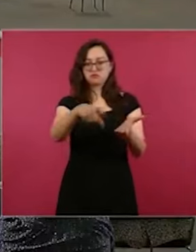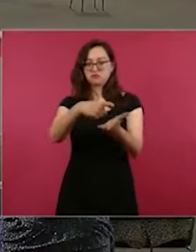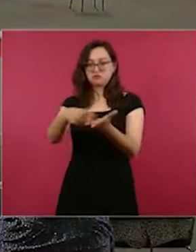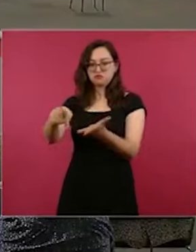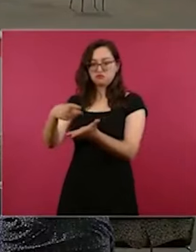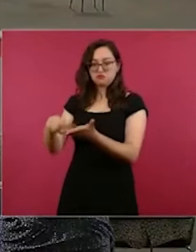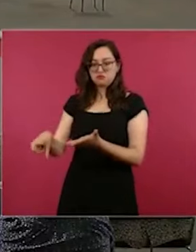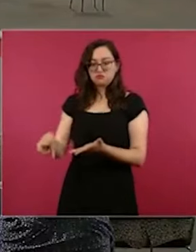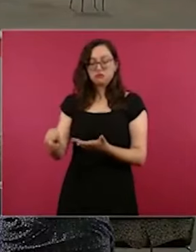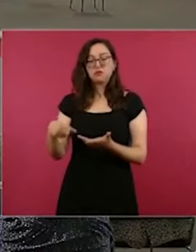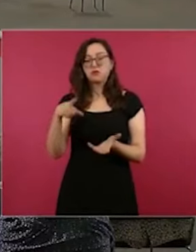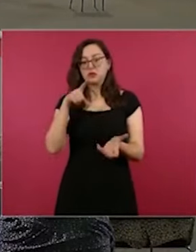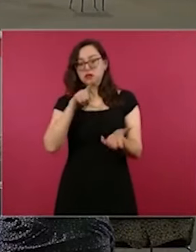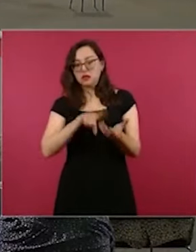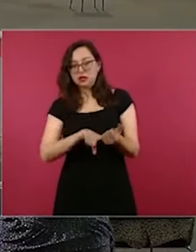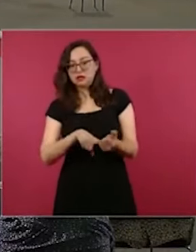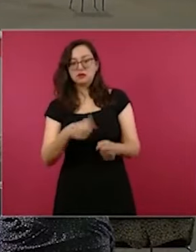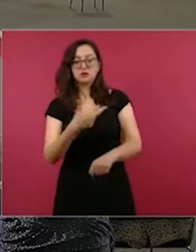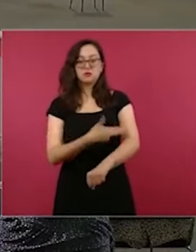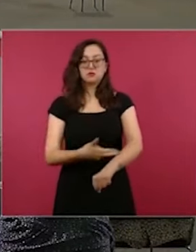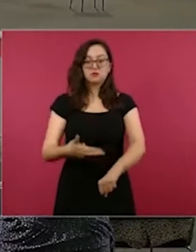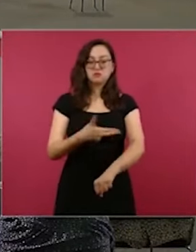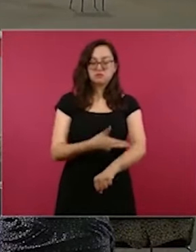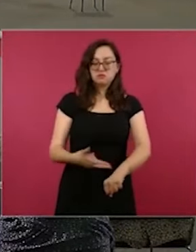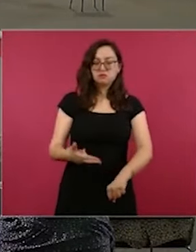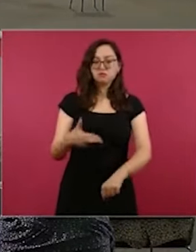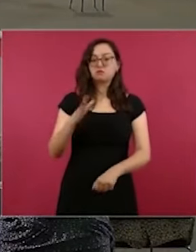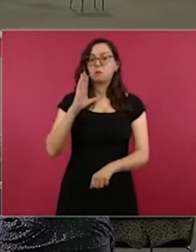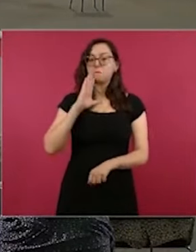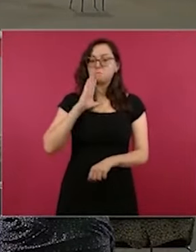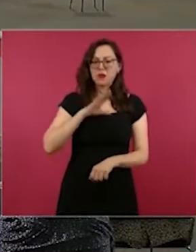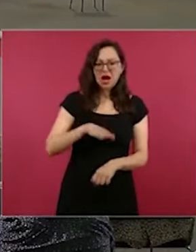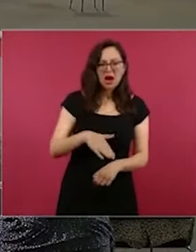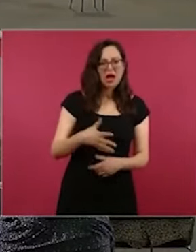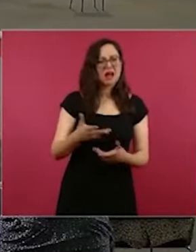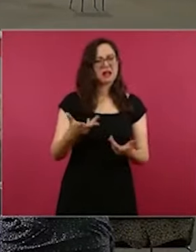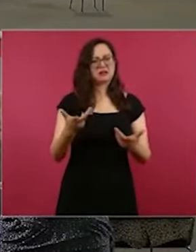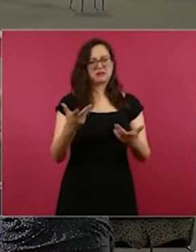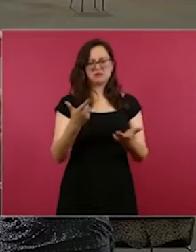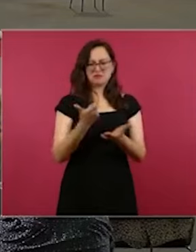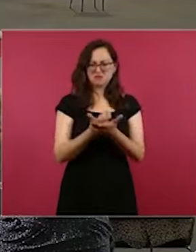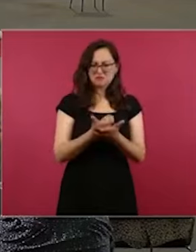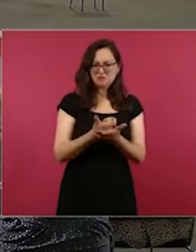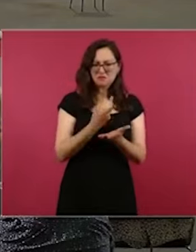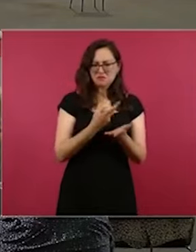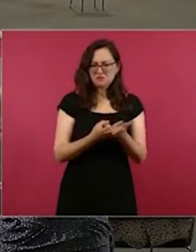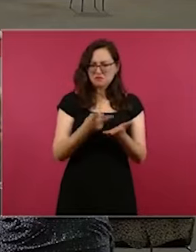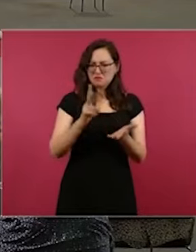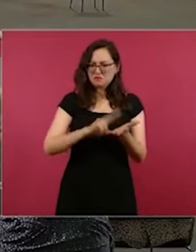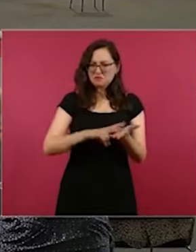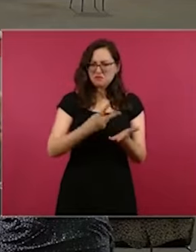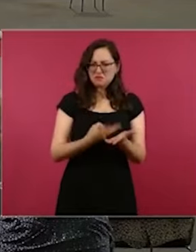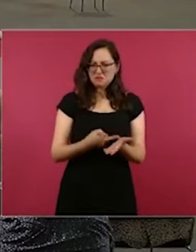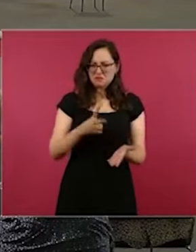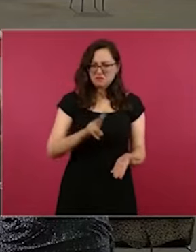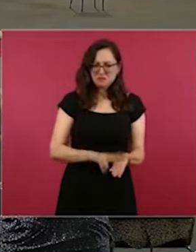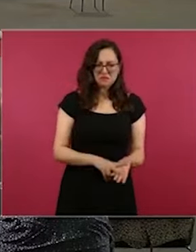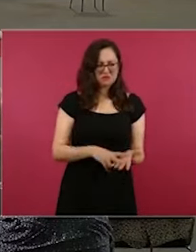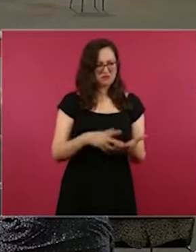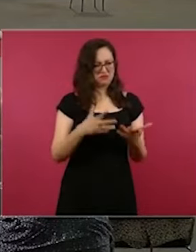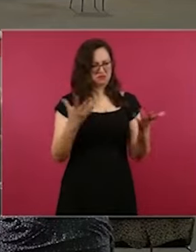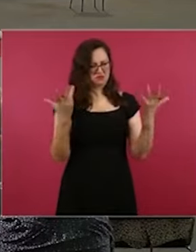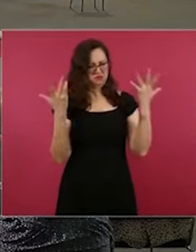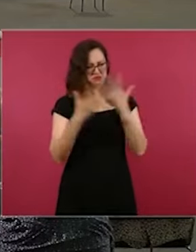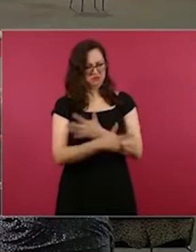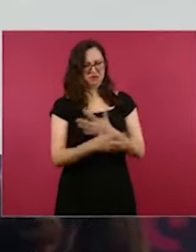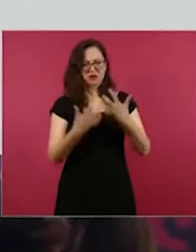señaló a María Amparo casar de beneficiarse de la empresa por una suma considerable de dinero Según las declaraciones del funcionario